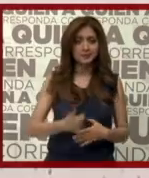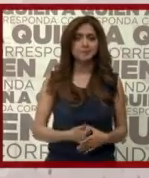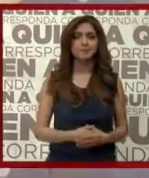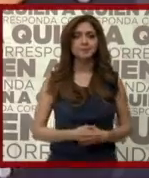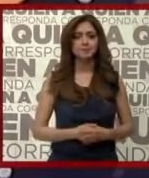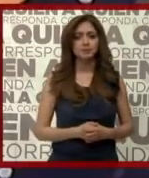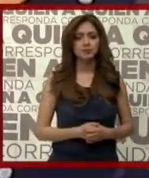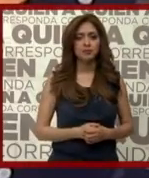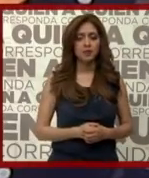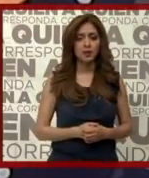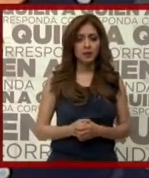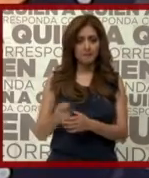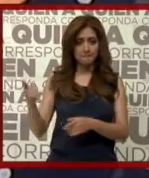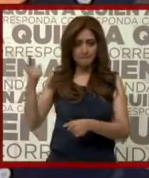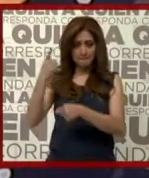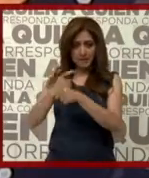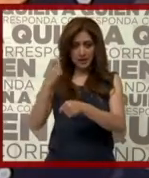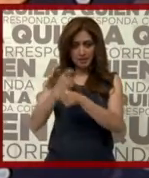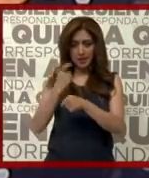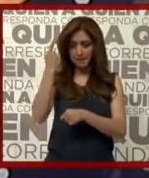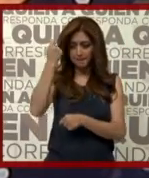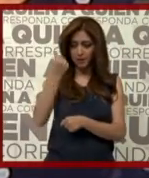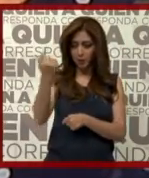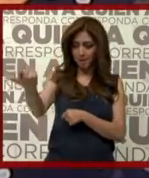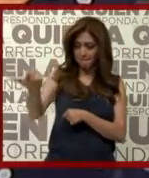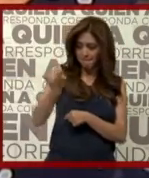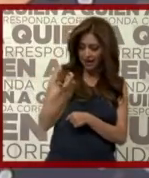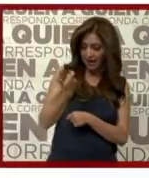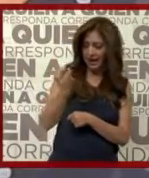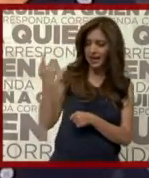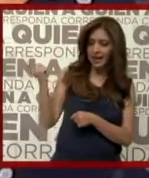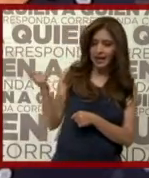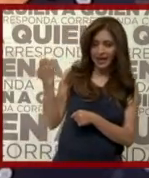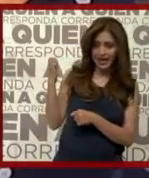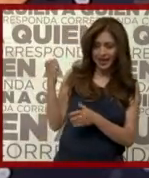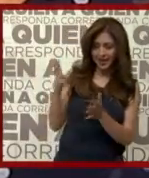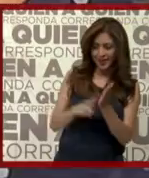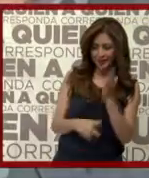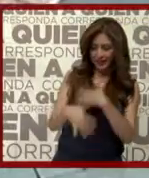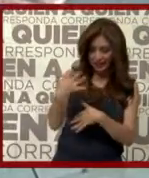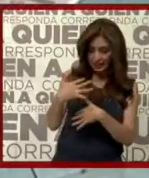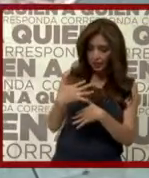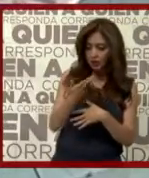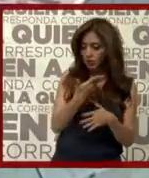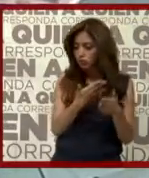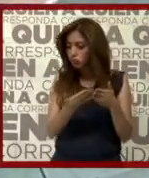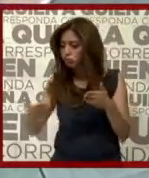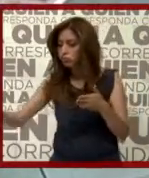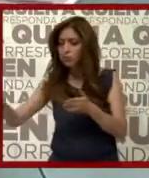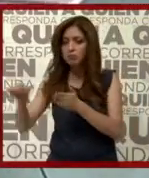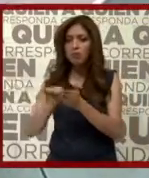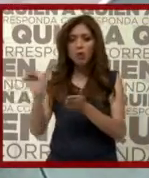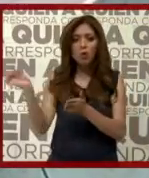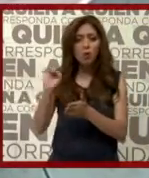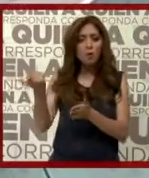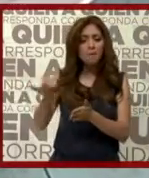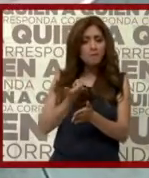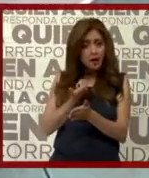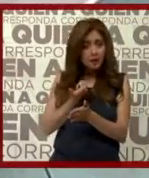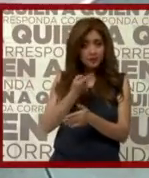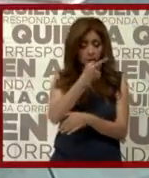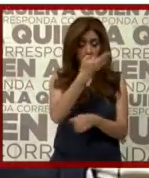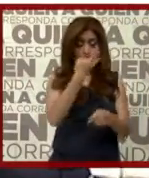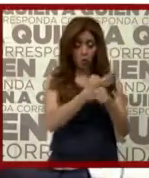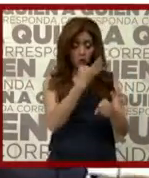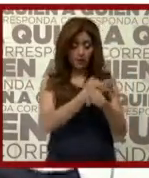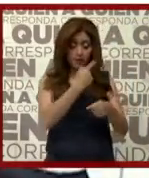primera pensión, en el mes de enero del 2015, ya no me vuelven a depositar nada. Debido a su enfermedad, le ven